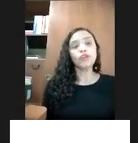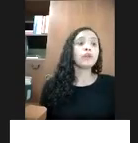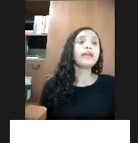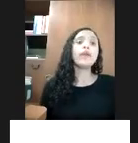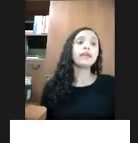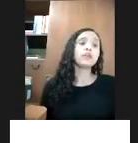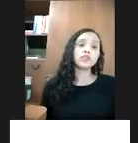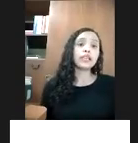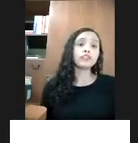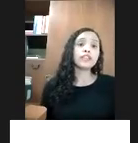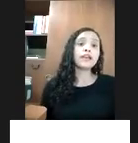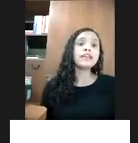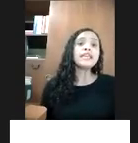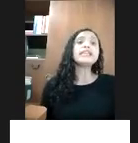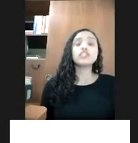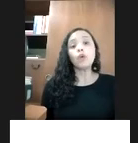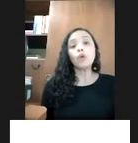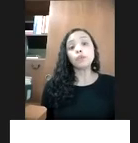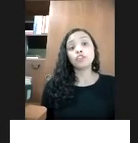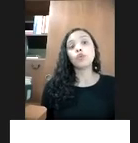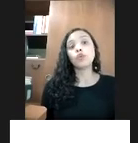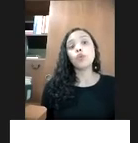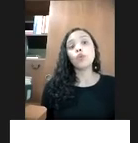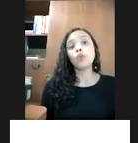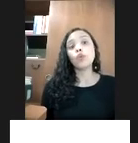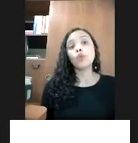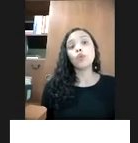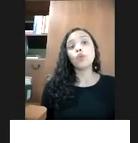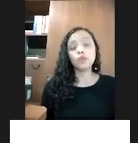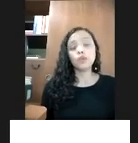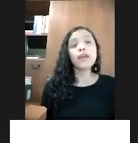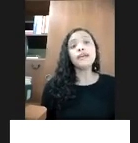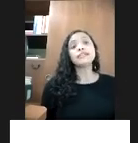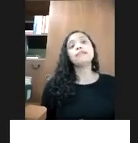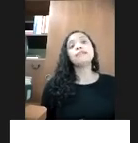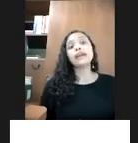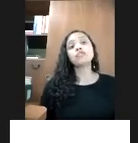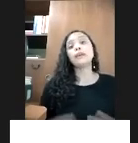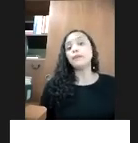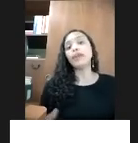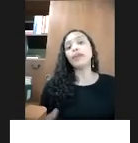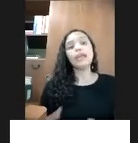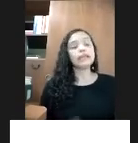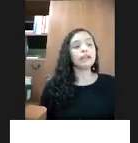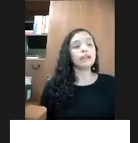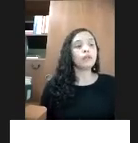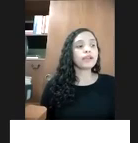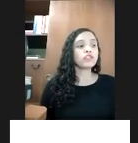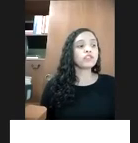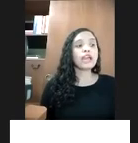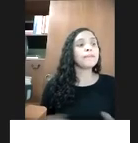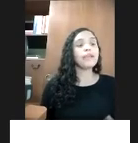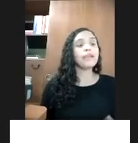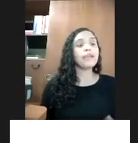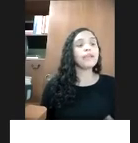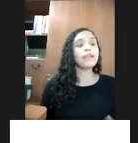de telefonía fija, y el 84% cuenta con servicio de telefonía celular. Sin embargo, sabemos que las telecomunicaciones